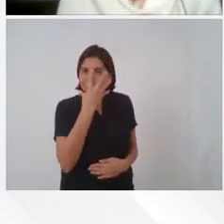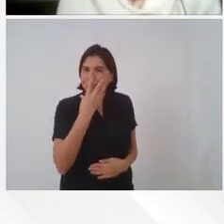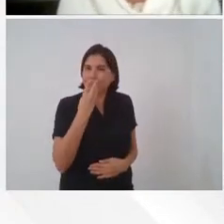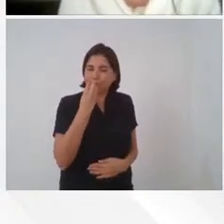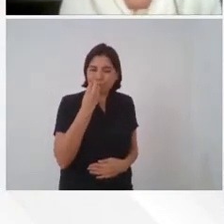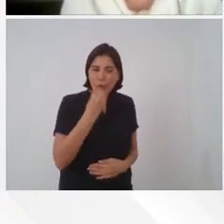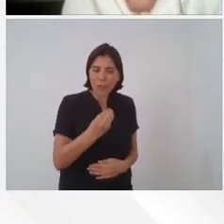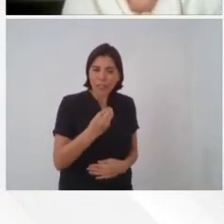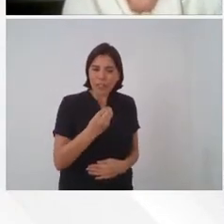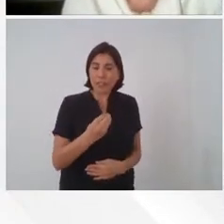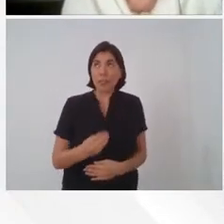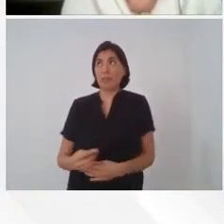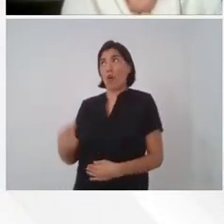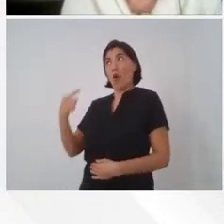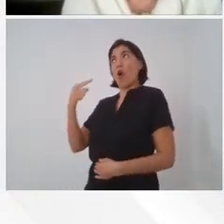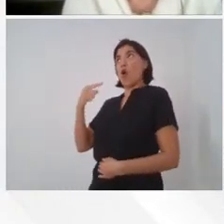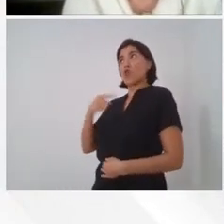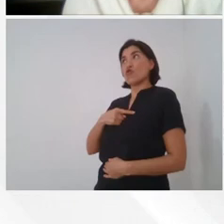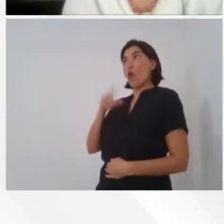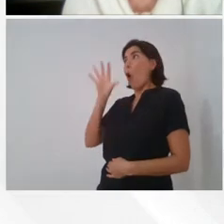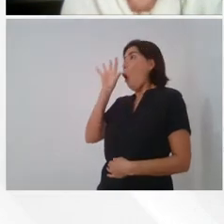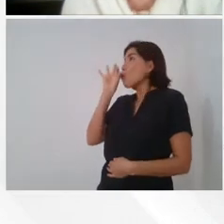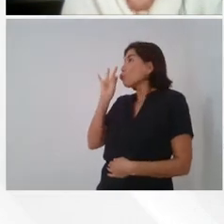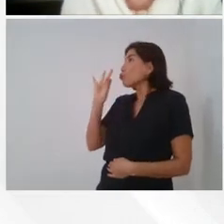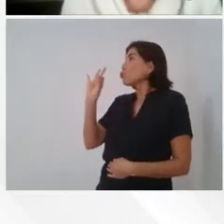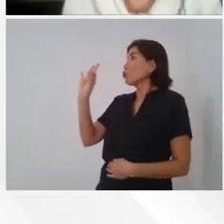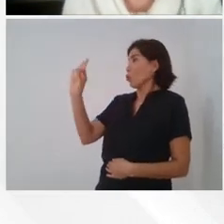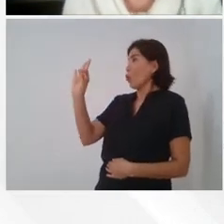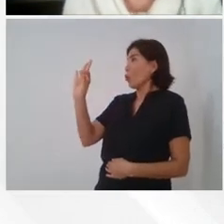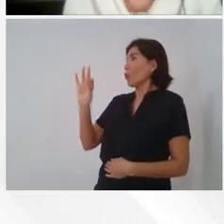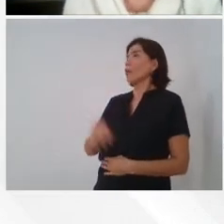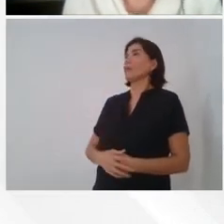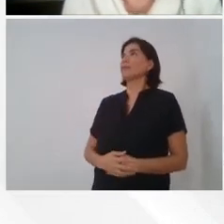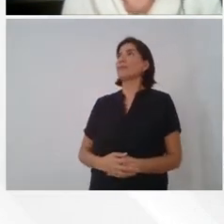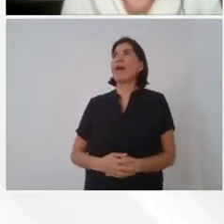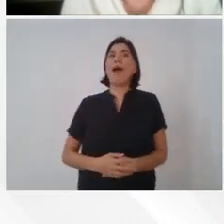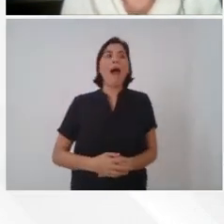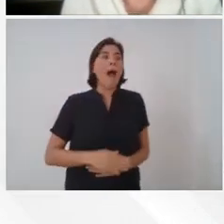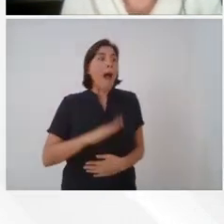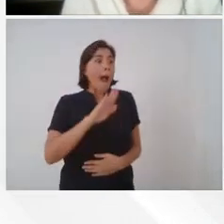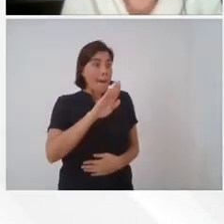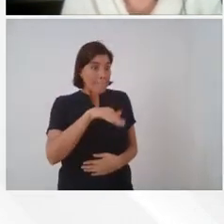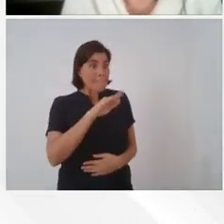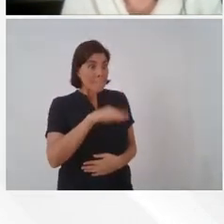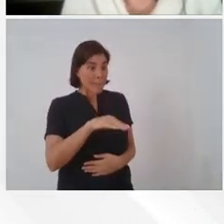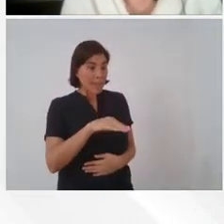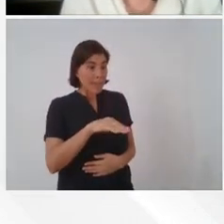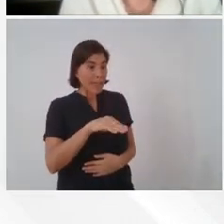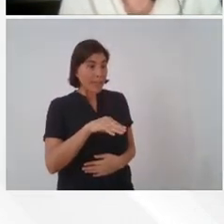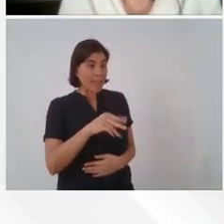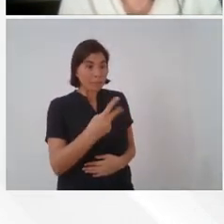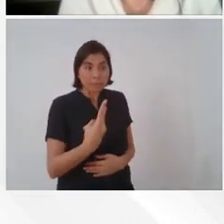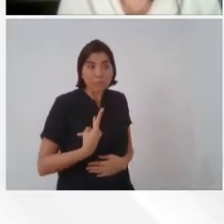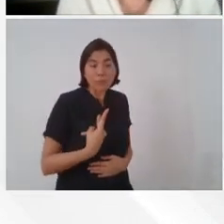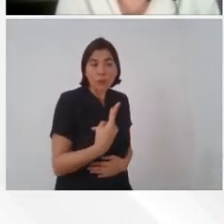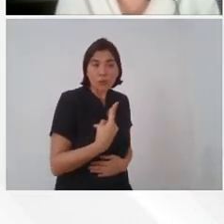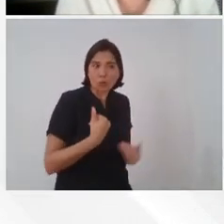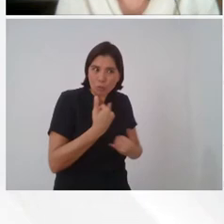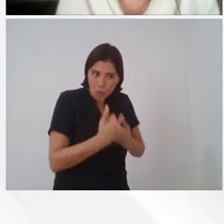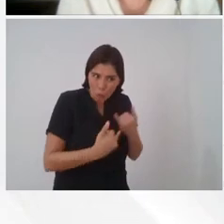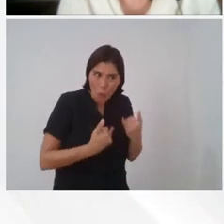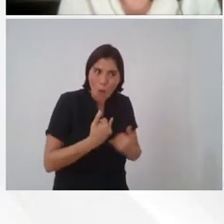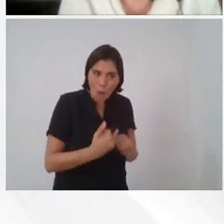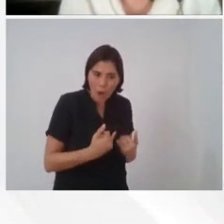zorro», dijo el zorro. «Ven, vamos a jugar», le propuso el principito. «Me encuentro